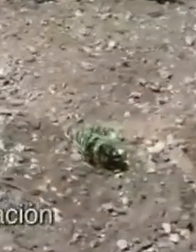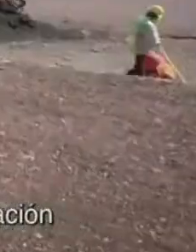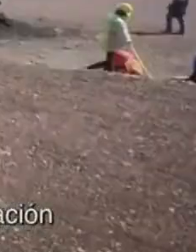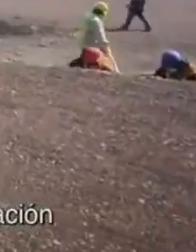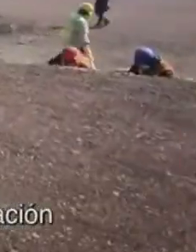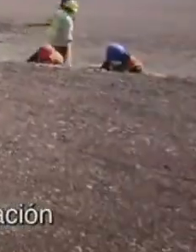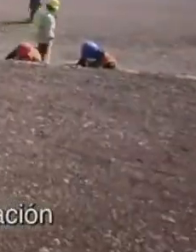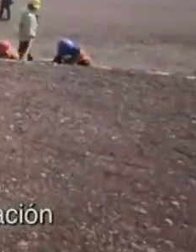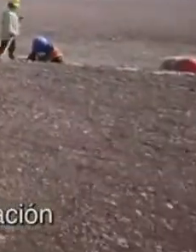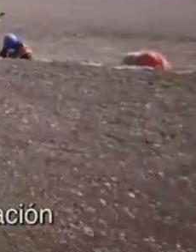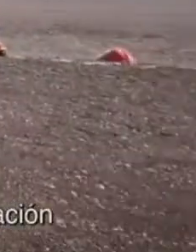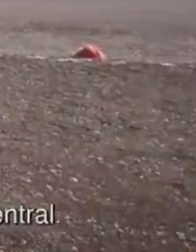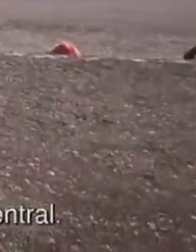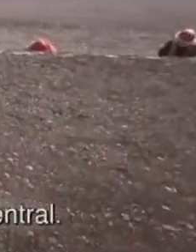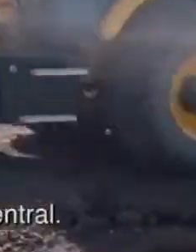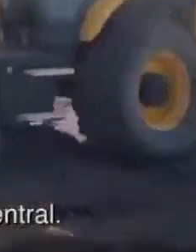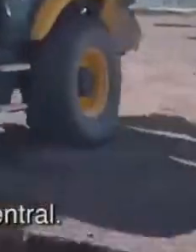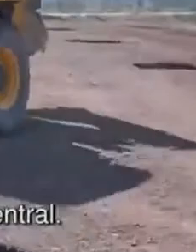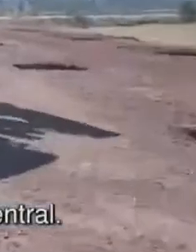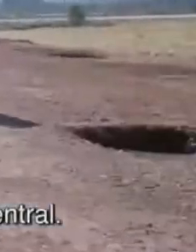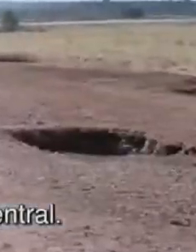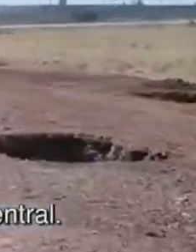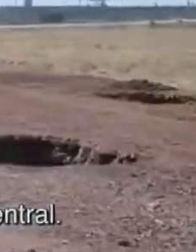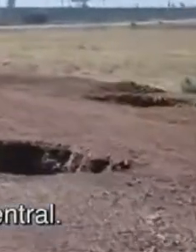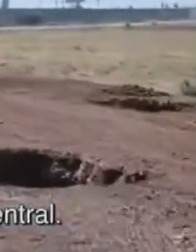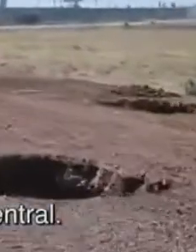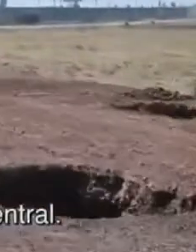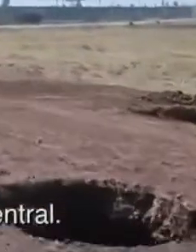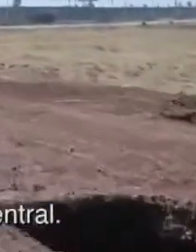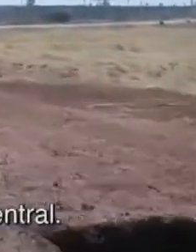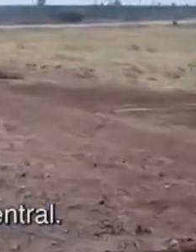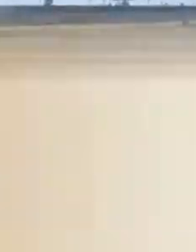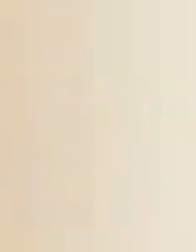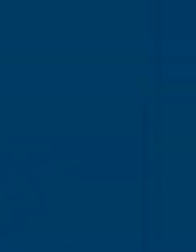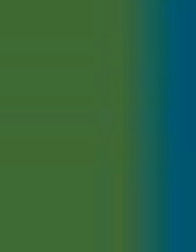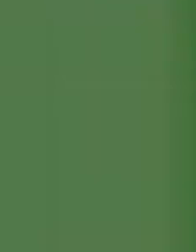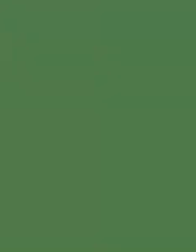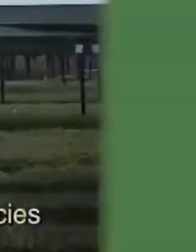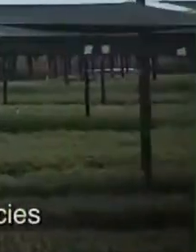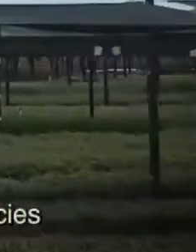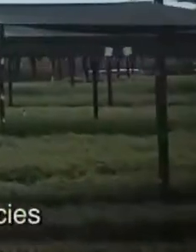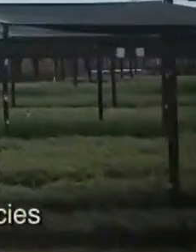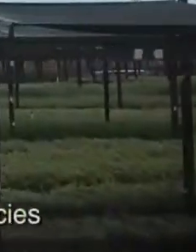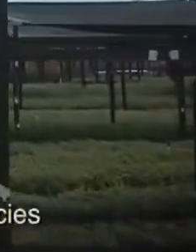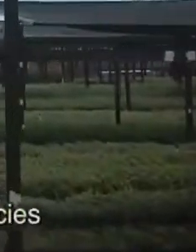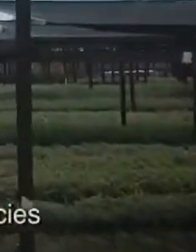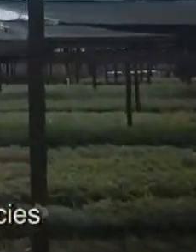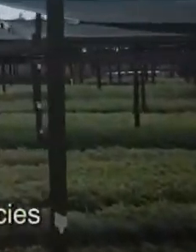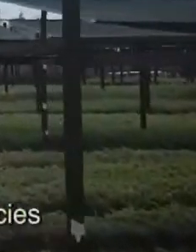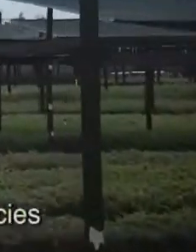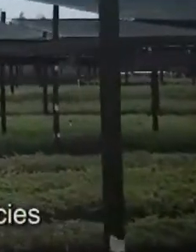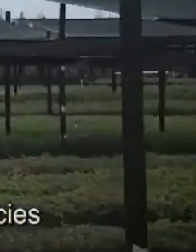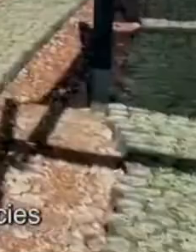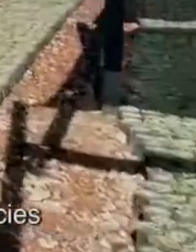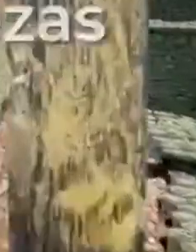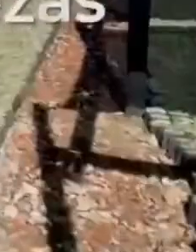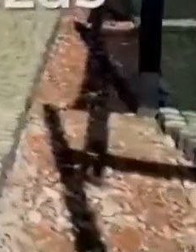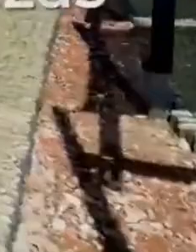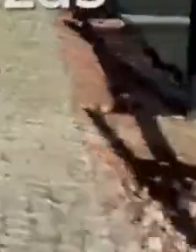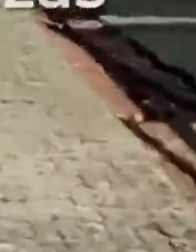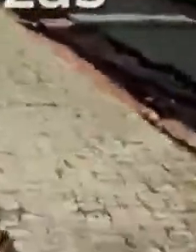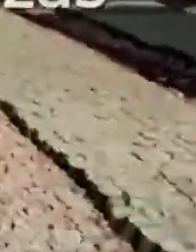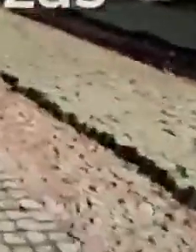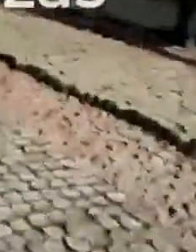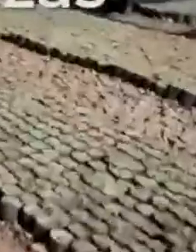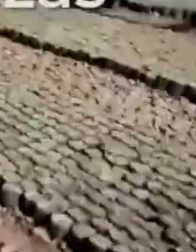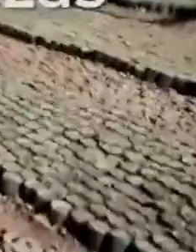realizan trabajos de mantenimiento y conformación de la vegetación colocada en el área del Jardín Central. En el vivero se alcanzó una producción de especies de